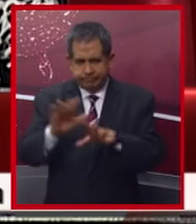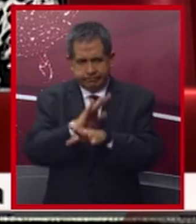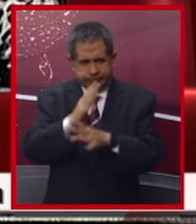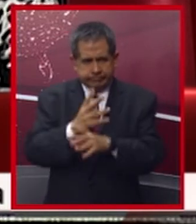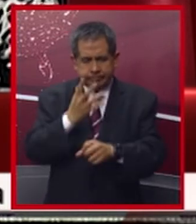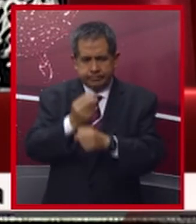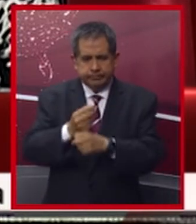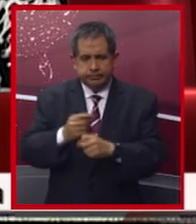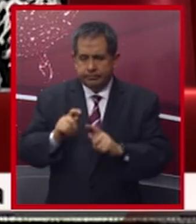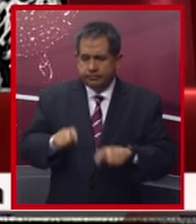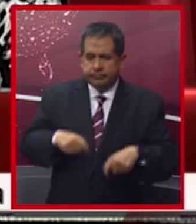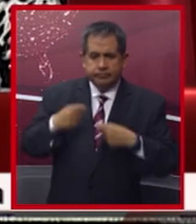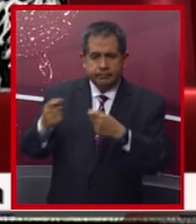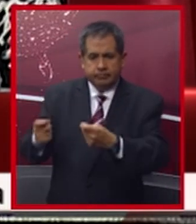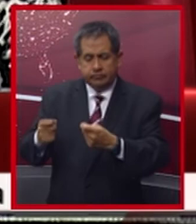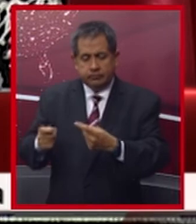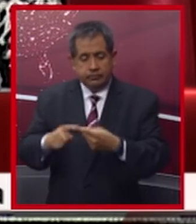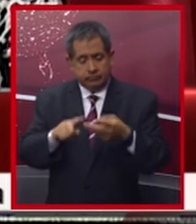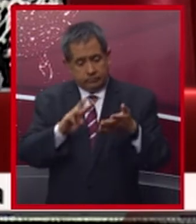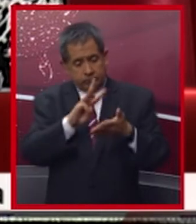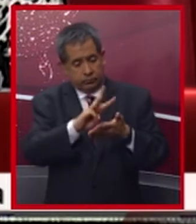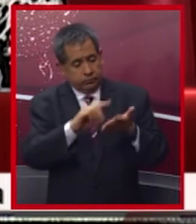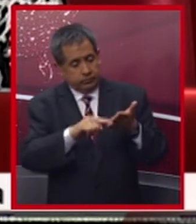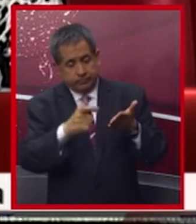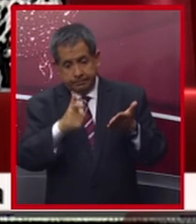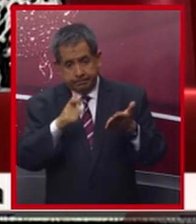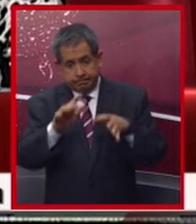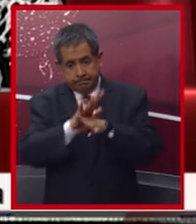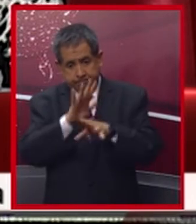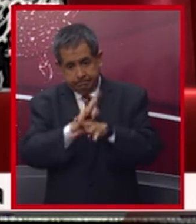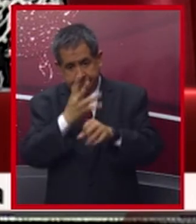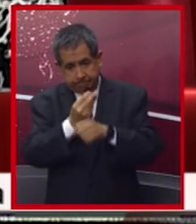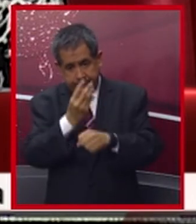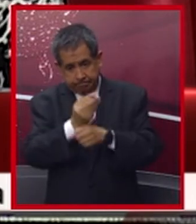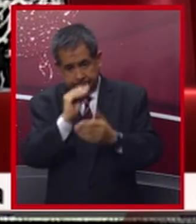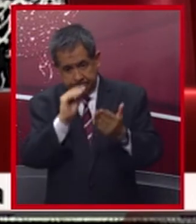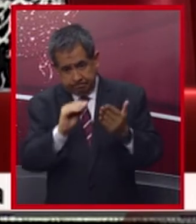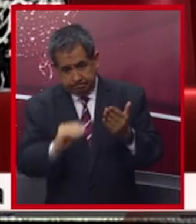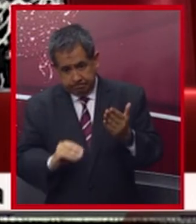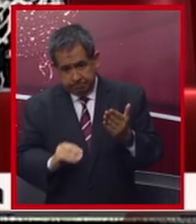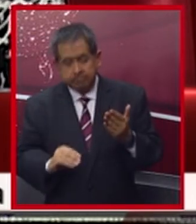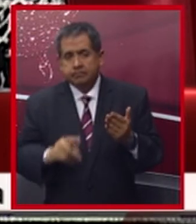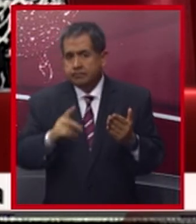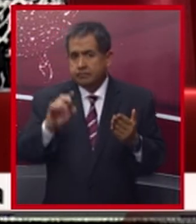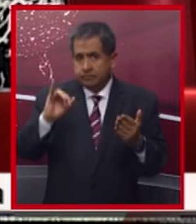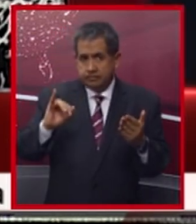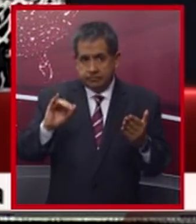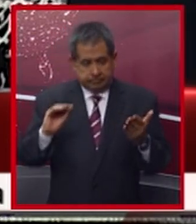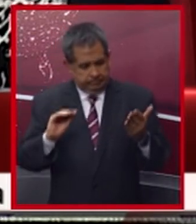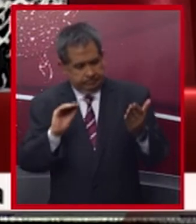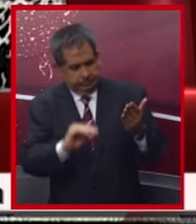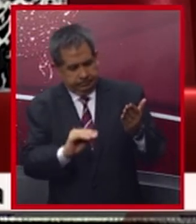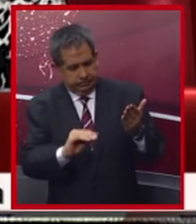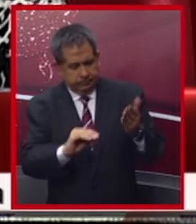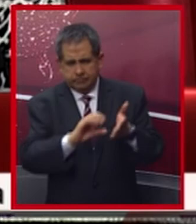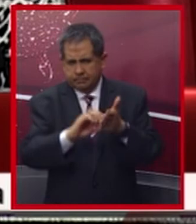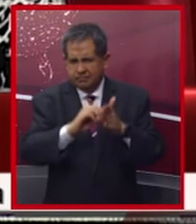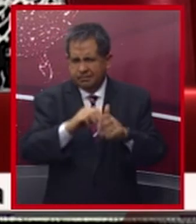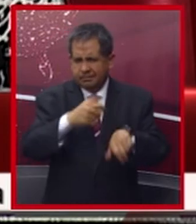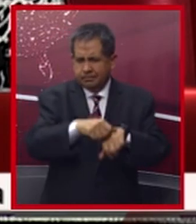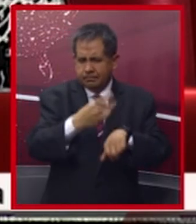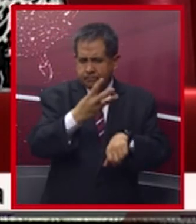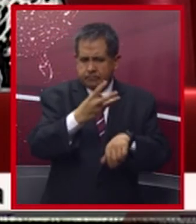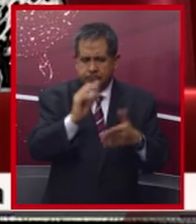los incisos W y X, se adiciona un inciso I a la fracción